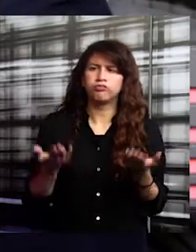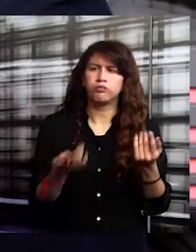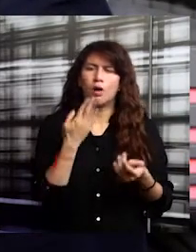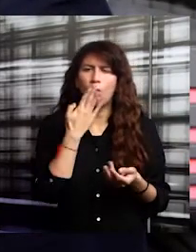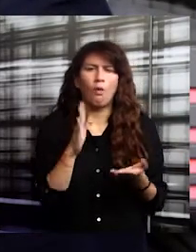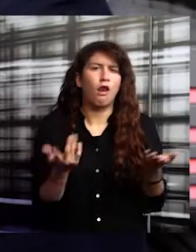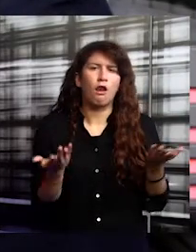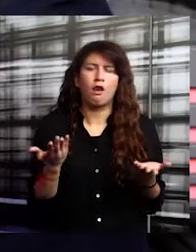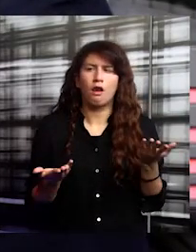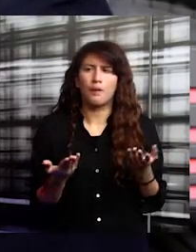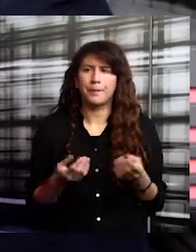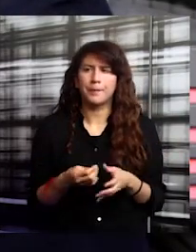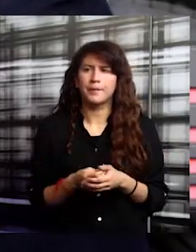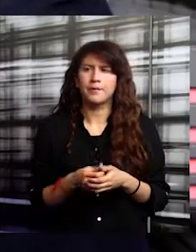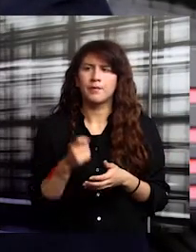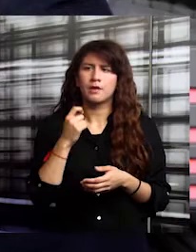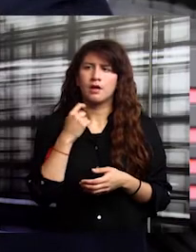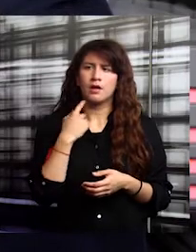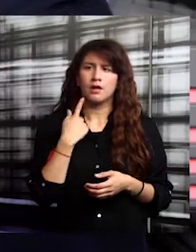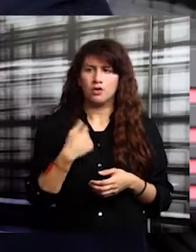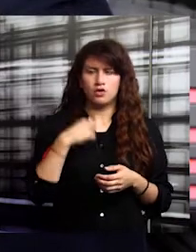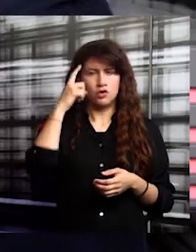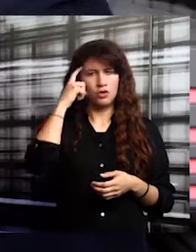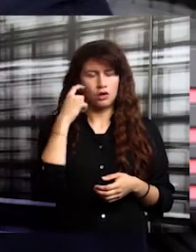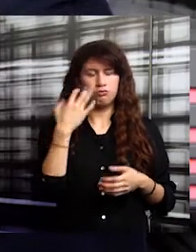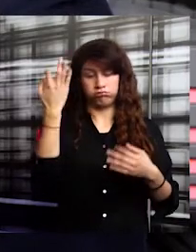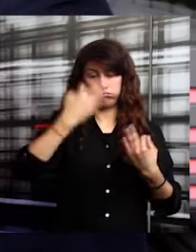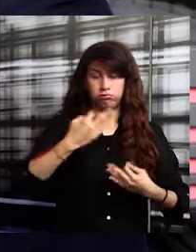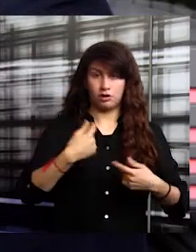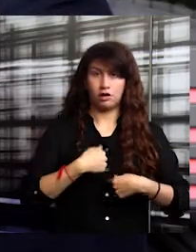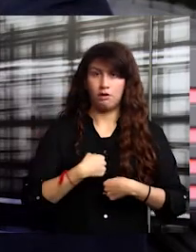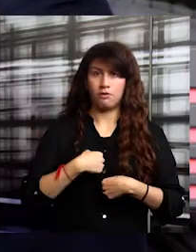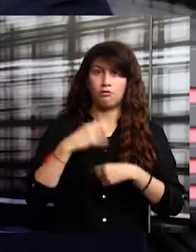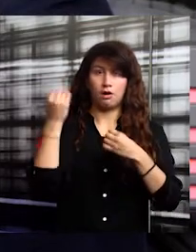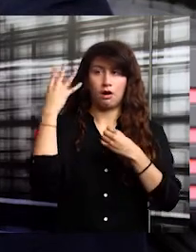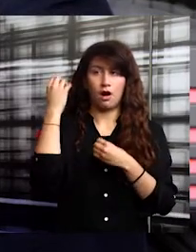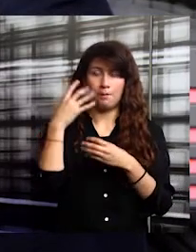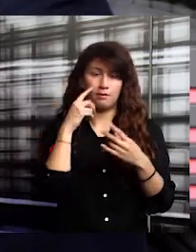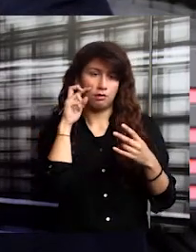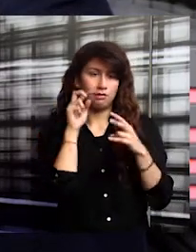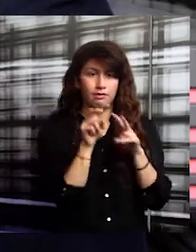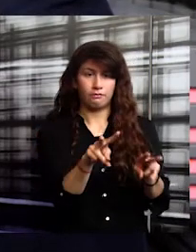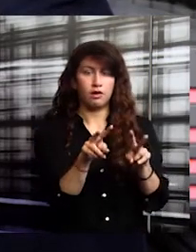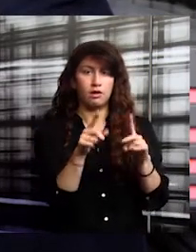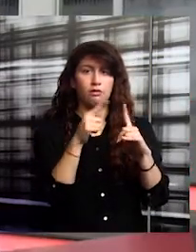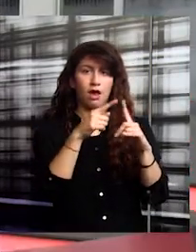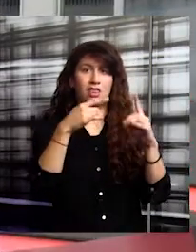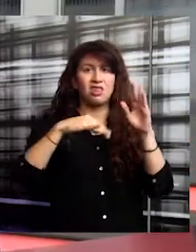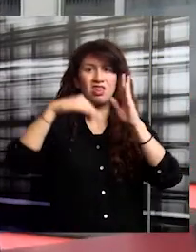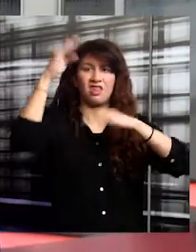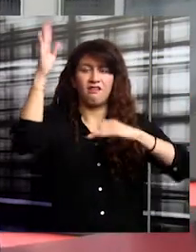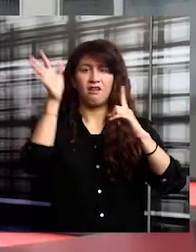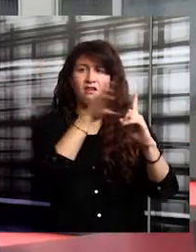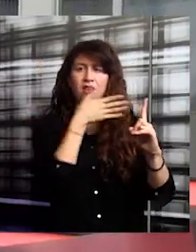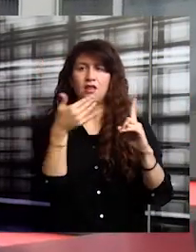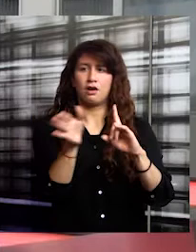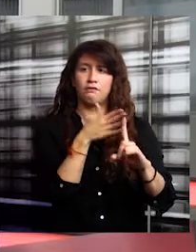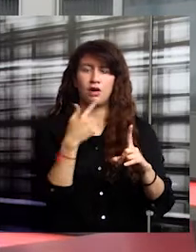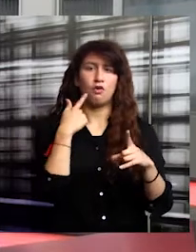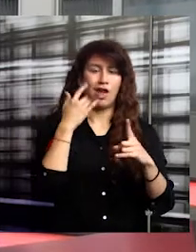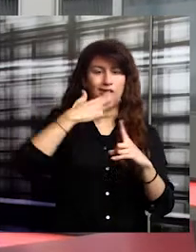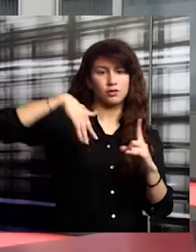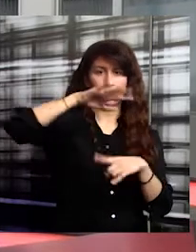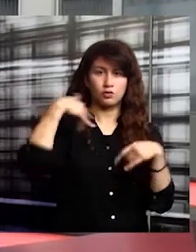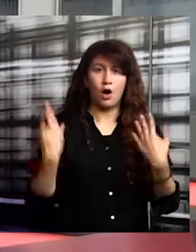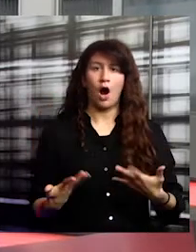que atendido el nivel de violencia y polarización que actualmente estábamos viviendo, es el